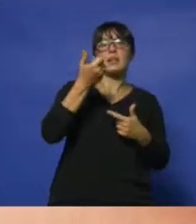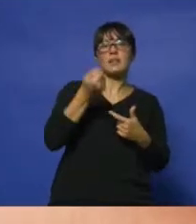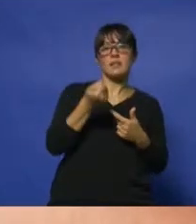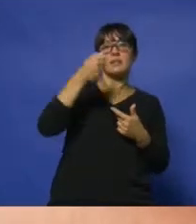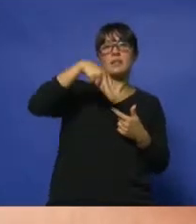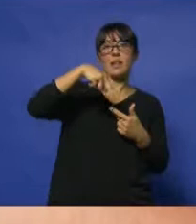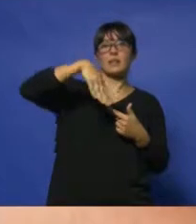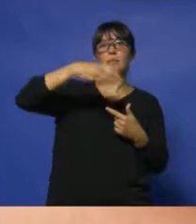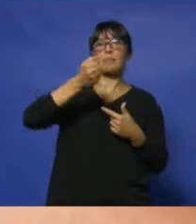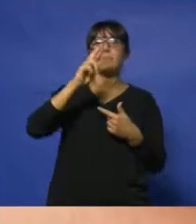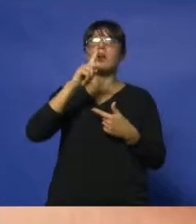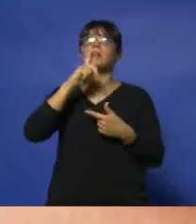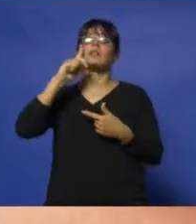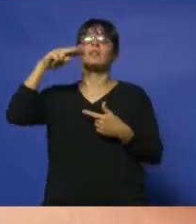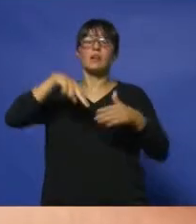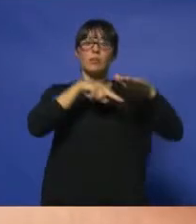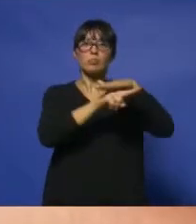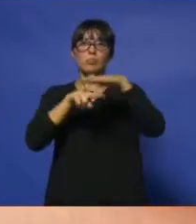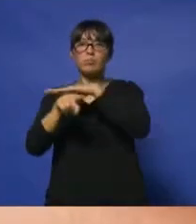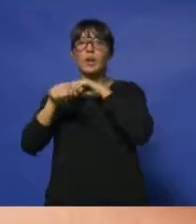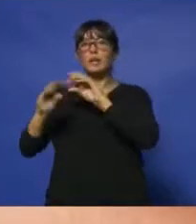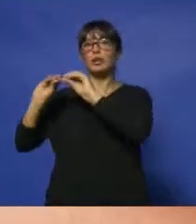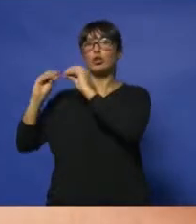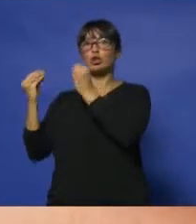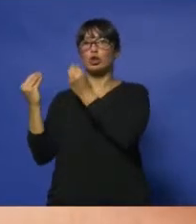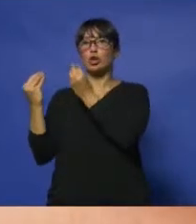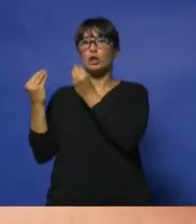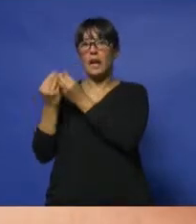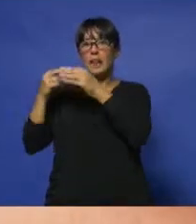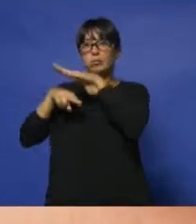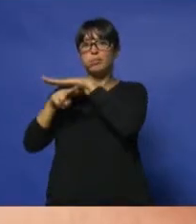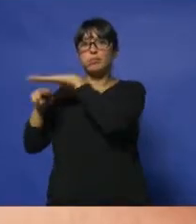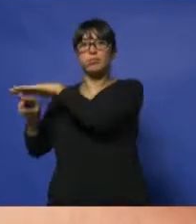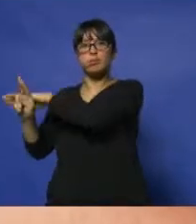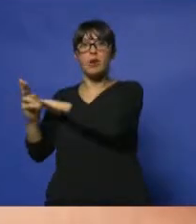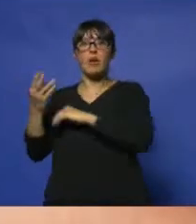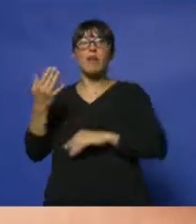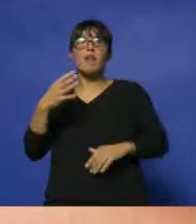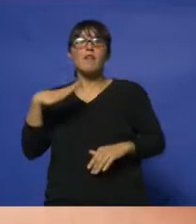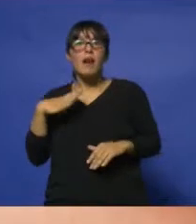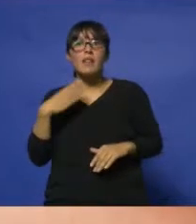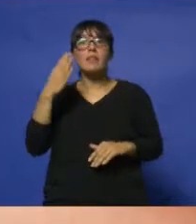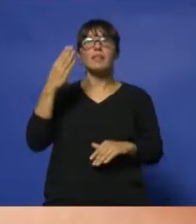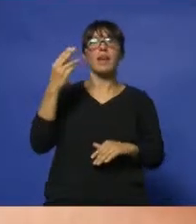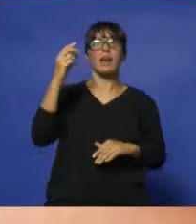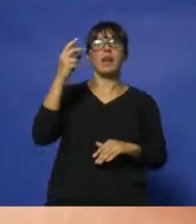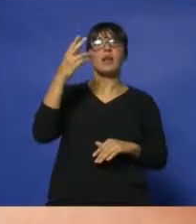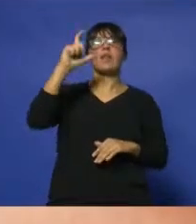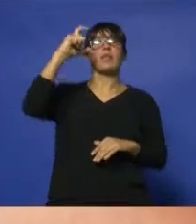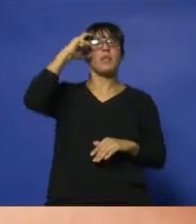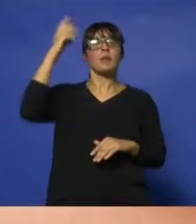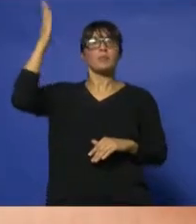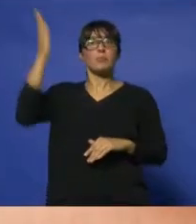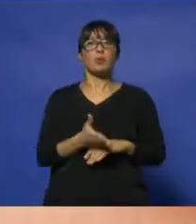90% que te está mostrando es la ocupación en el total de camas que tienen. Solo le queda un 10% de camas. Estos eran